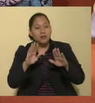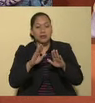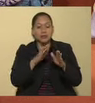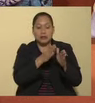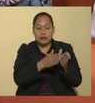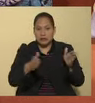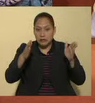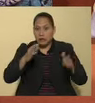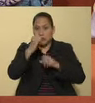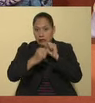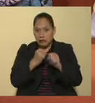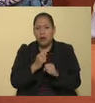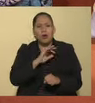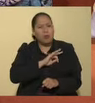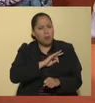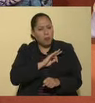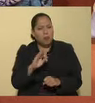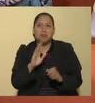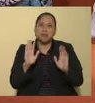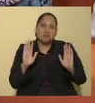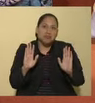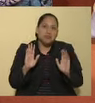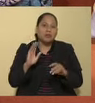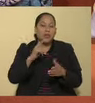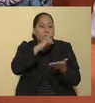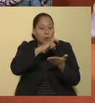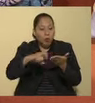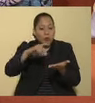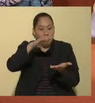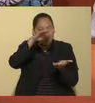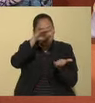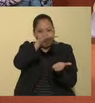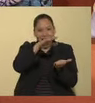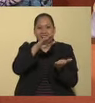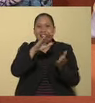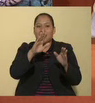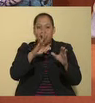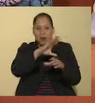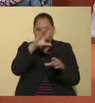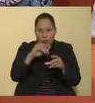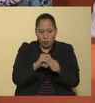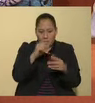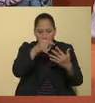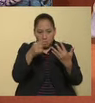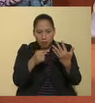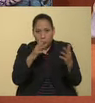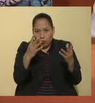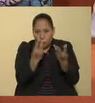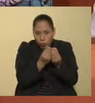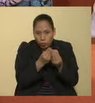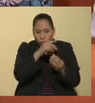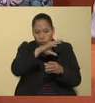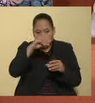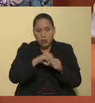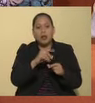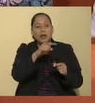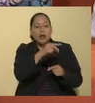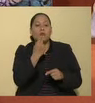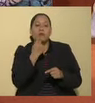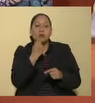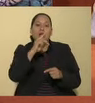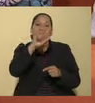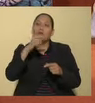año que podemos, no sé, comprar el paquete y usarlo cuando lo necesitemos, ¿no es así, licenciado? También es